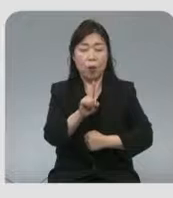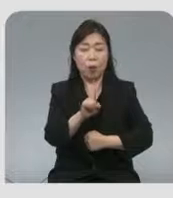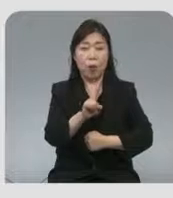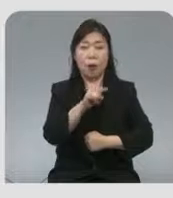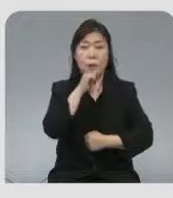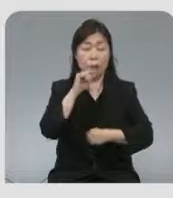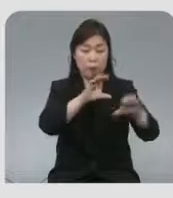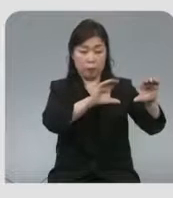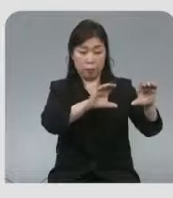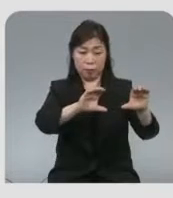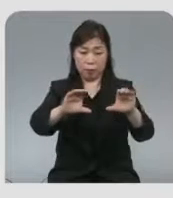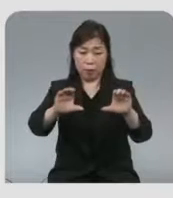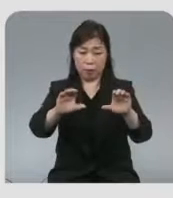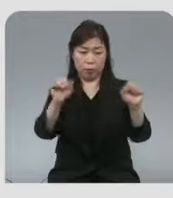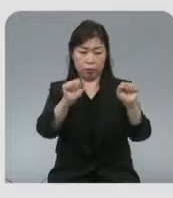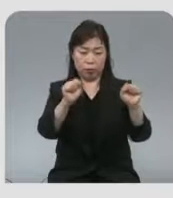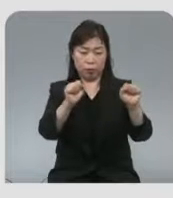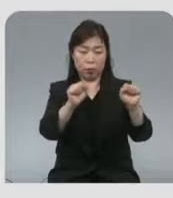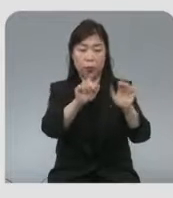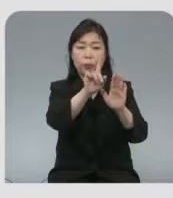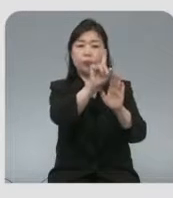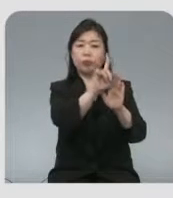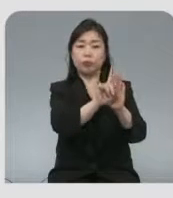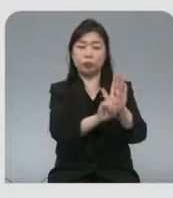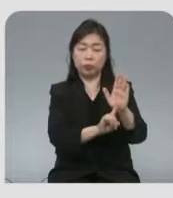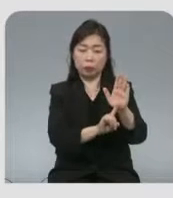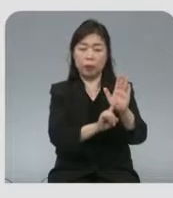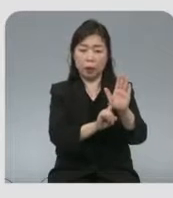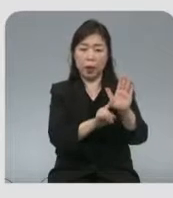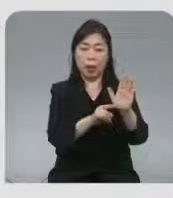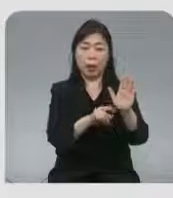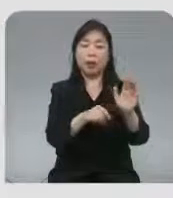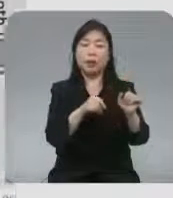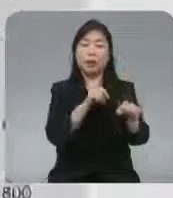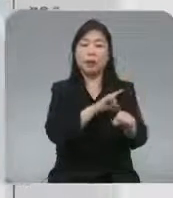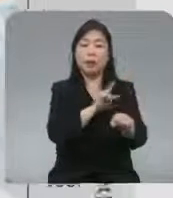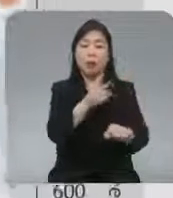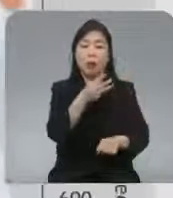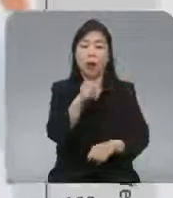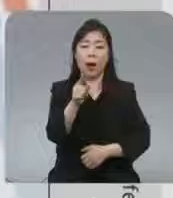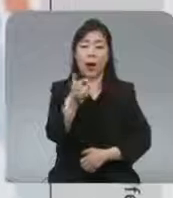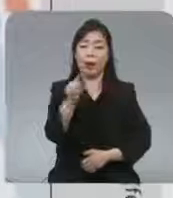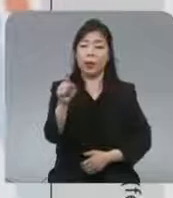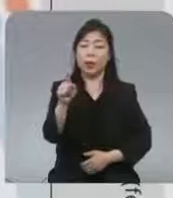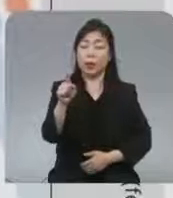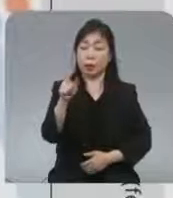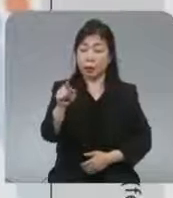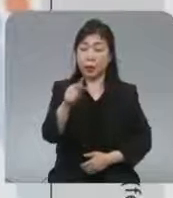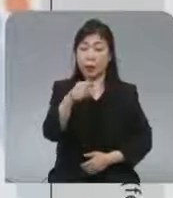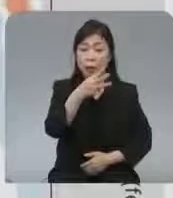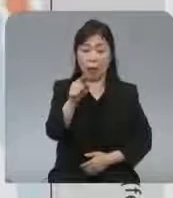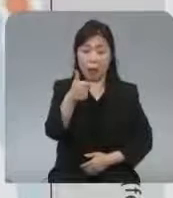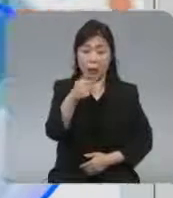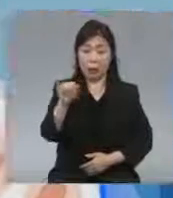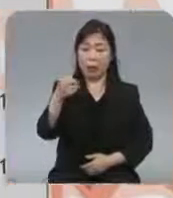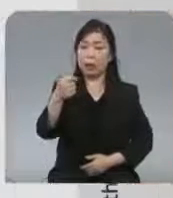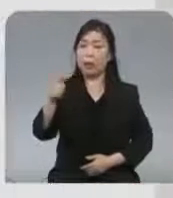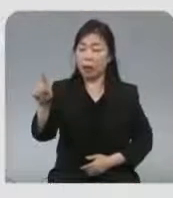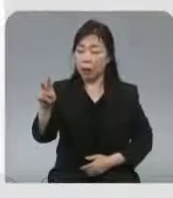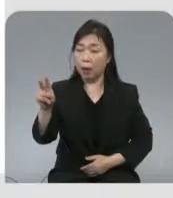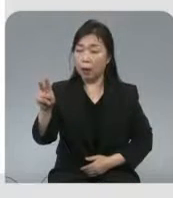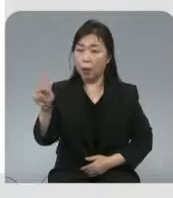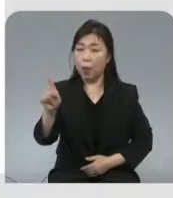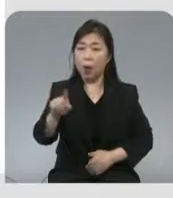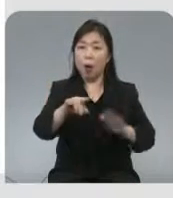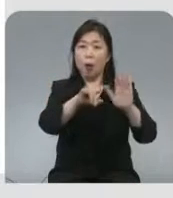meteorológica de corea pronostica que entre diciembre de 2021 y enero del próximo año la temperatura será similar o incluso inferior a